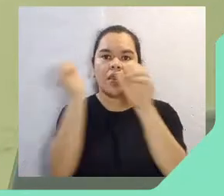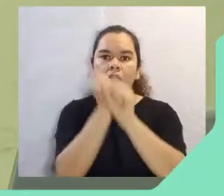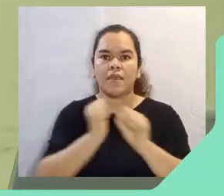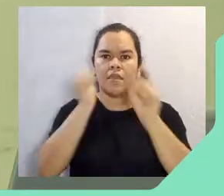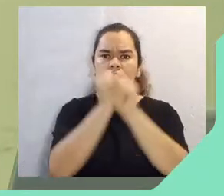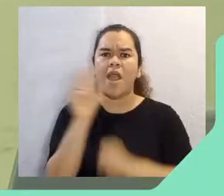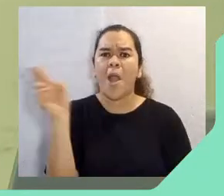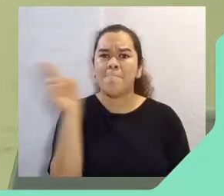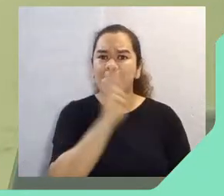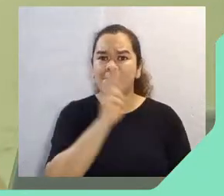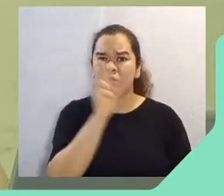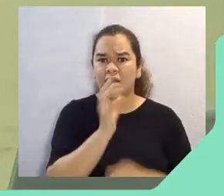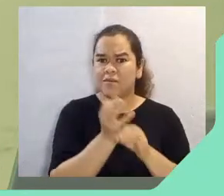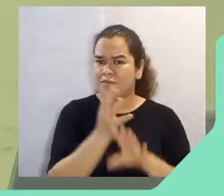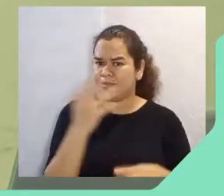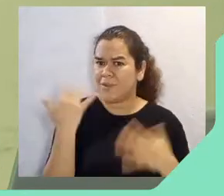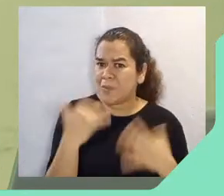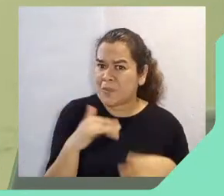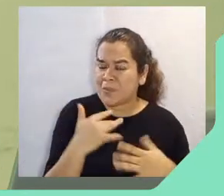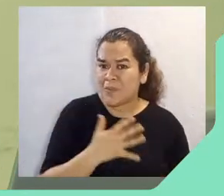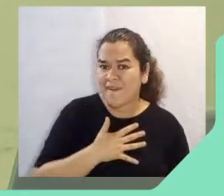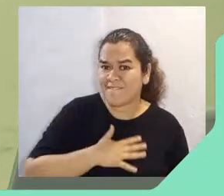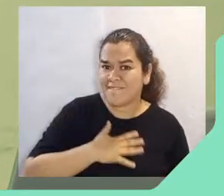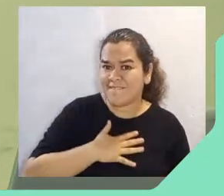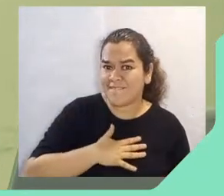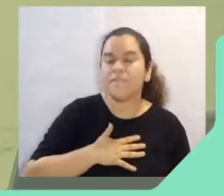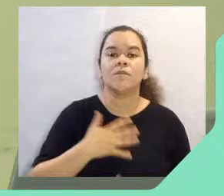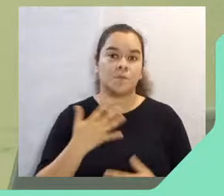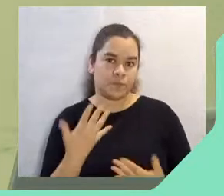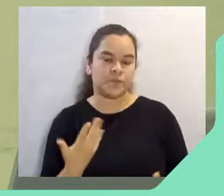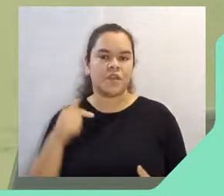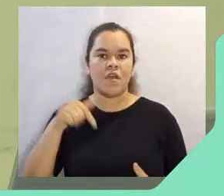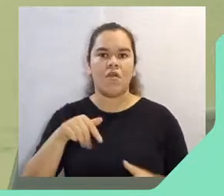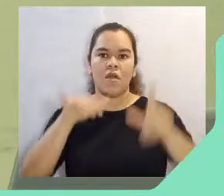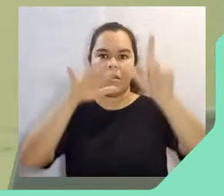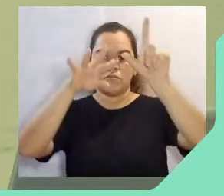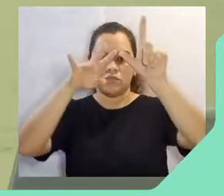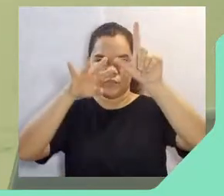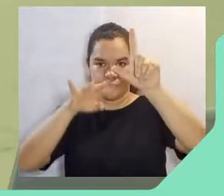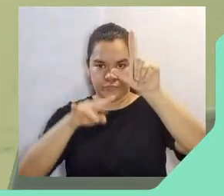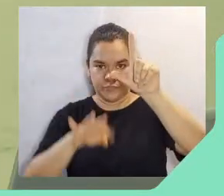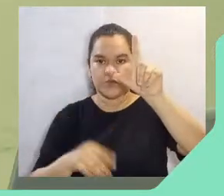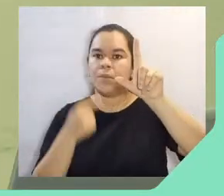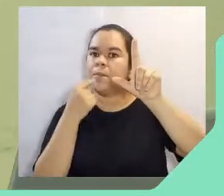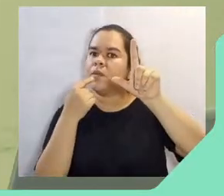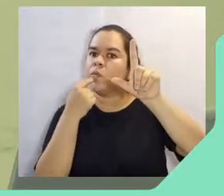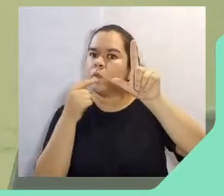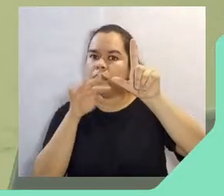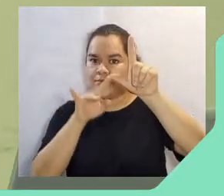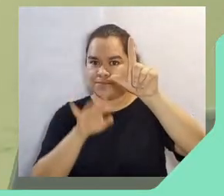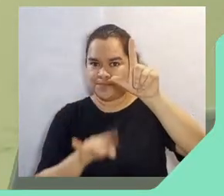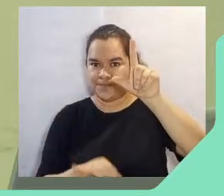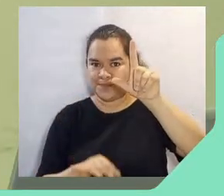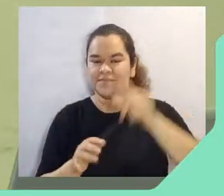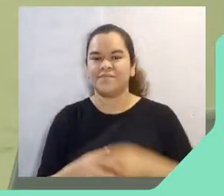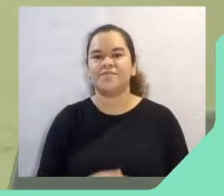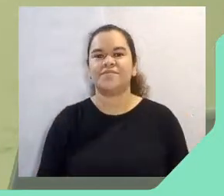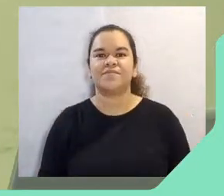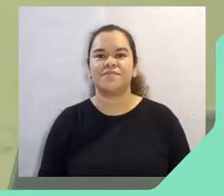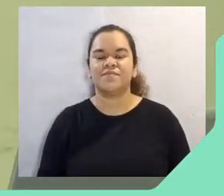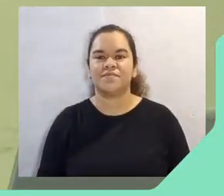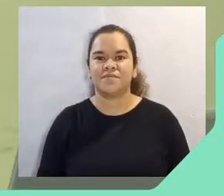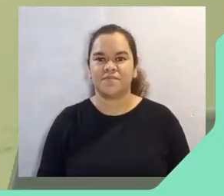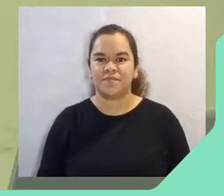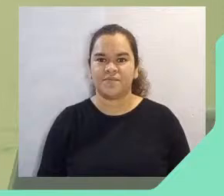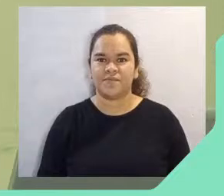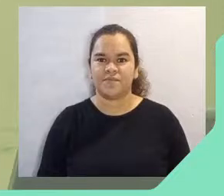pasión. Así que bueno, vamos a pasar al espacio de preguntas. Para seguir un poco con la cronología de lo que